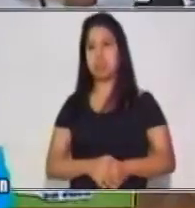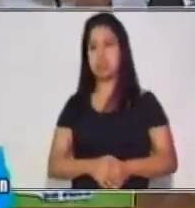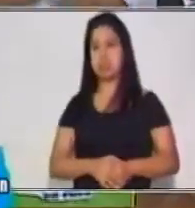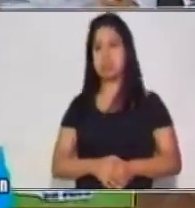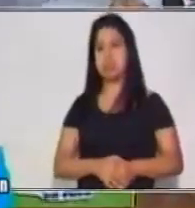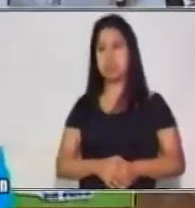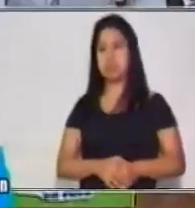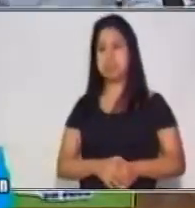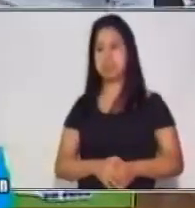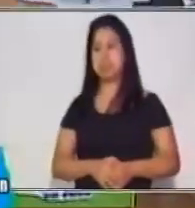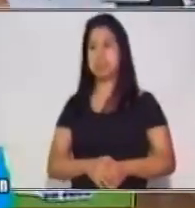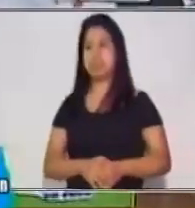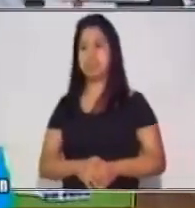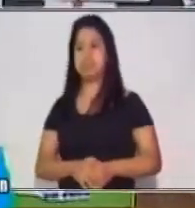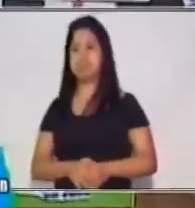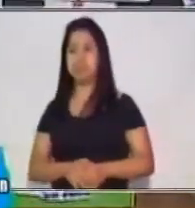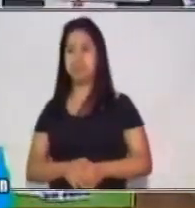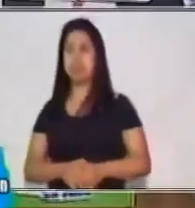voy a colocar acá.